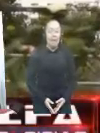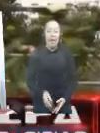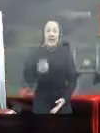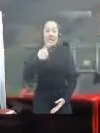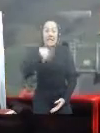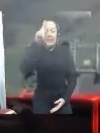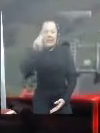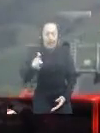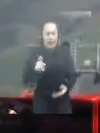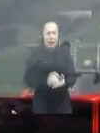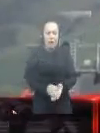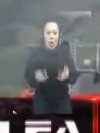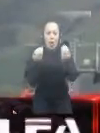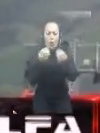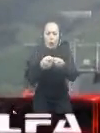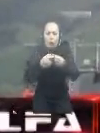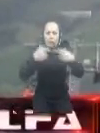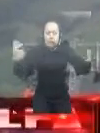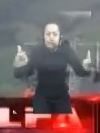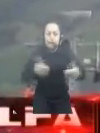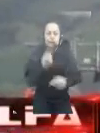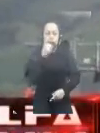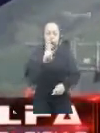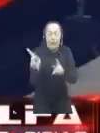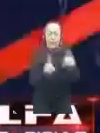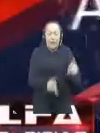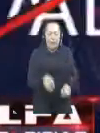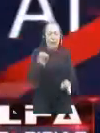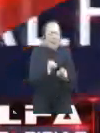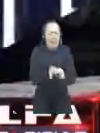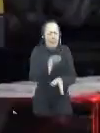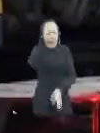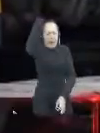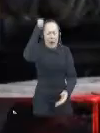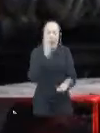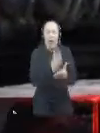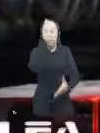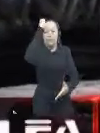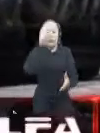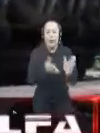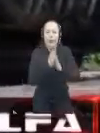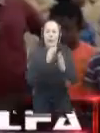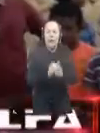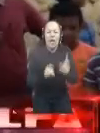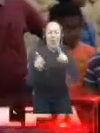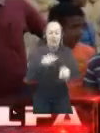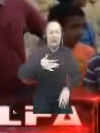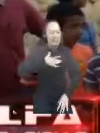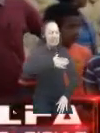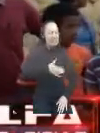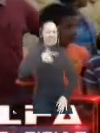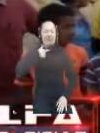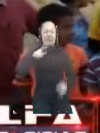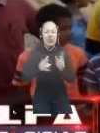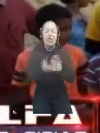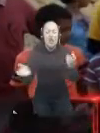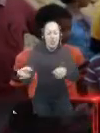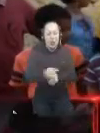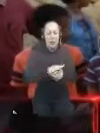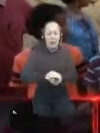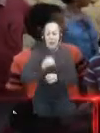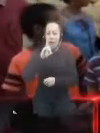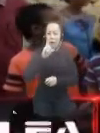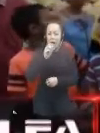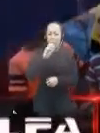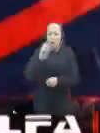16 asciende el número de quemados por pólvora en Caldas. Inconformidad de habitantes del barrio La Concordia